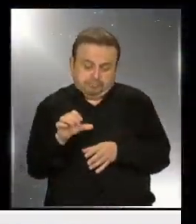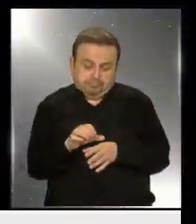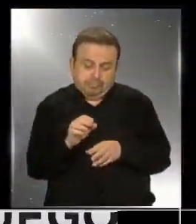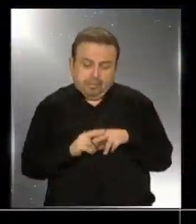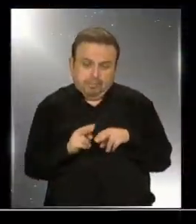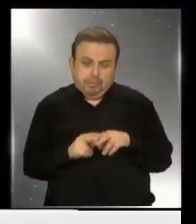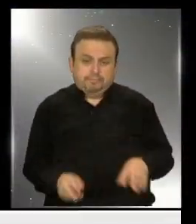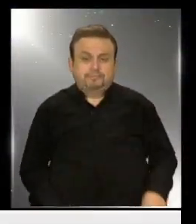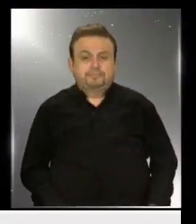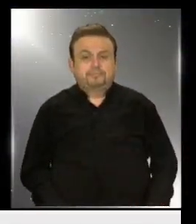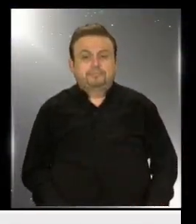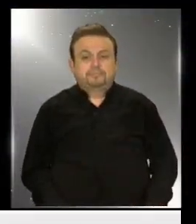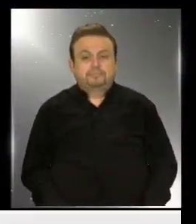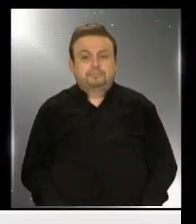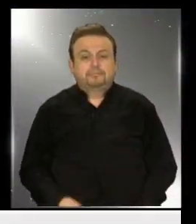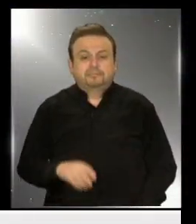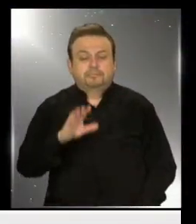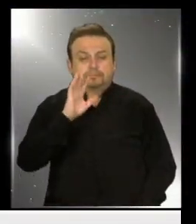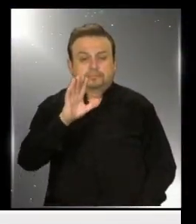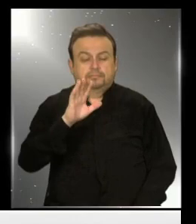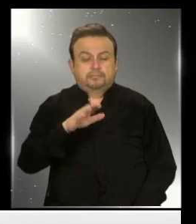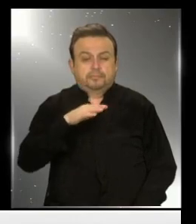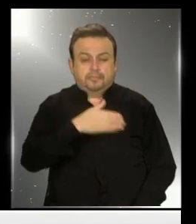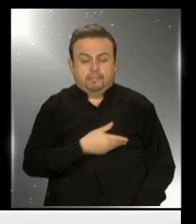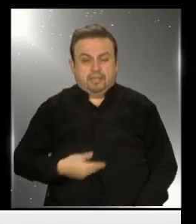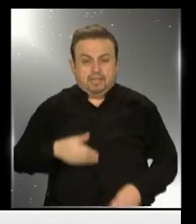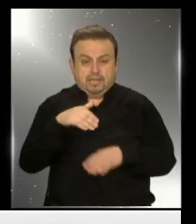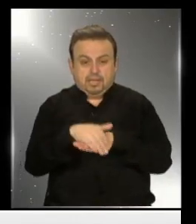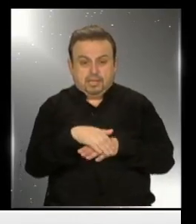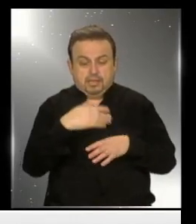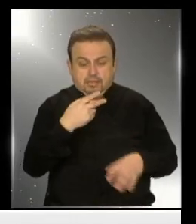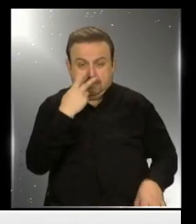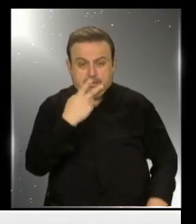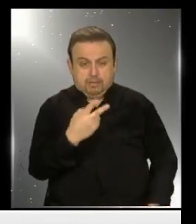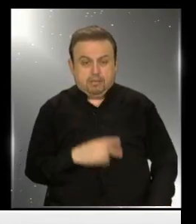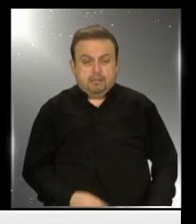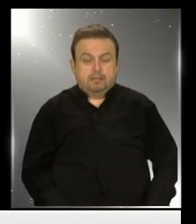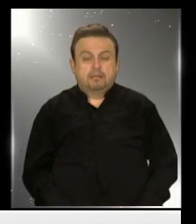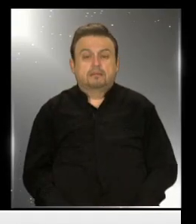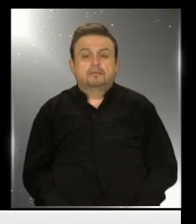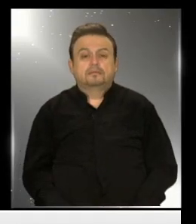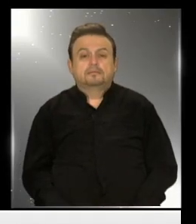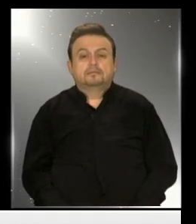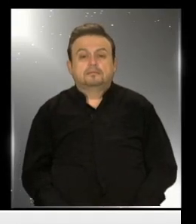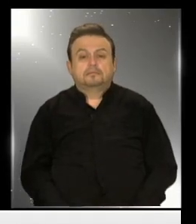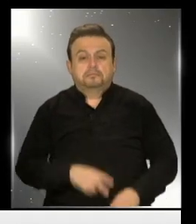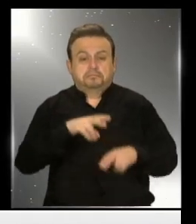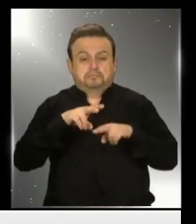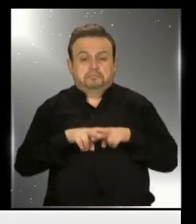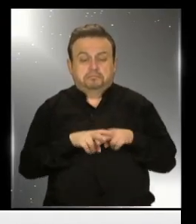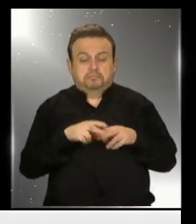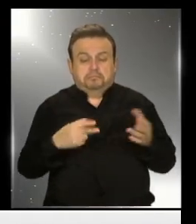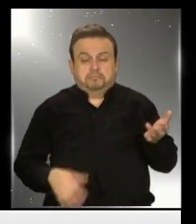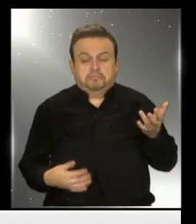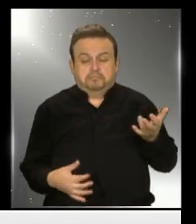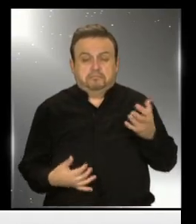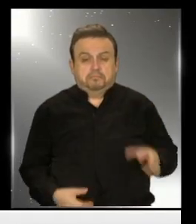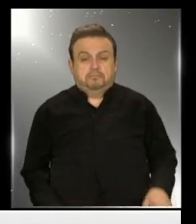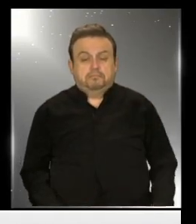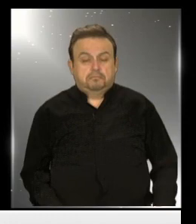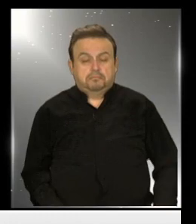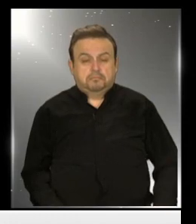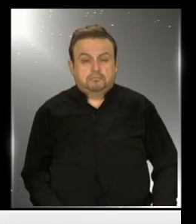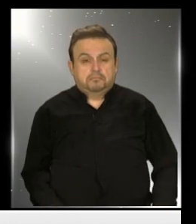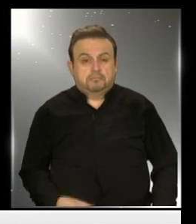esto después de las 5:30 de la tarde, cuando esta persona estaba sentada en uno de los paraderos armando estas bombas molotov